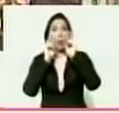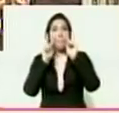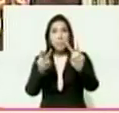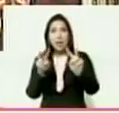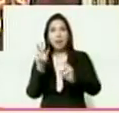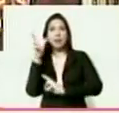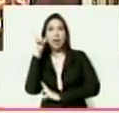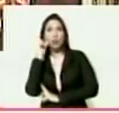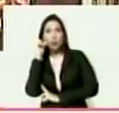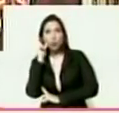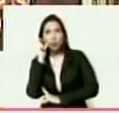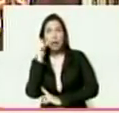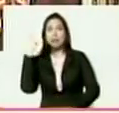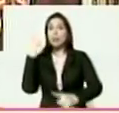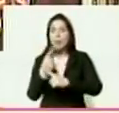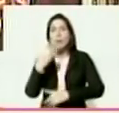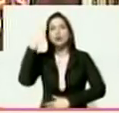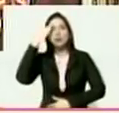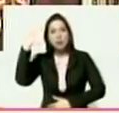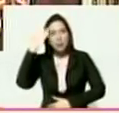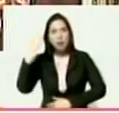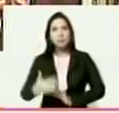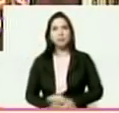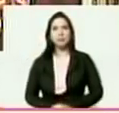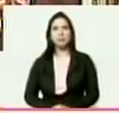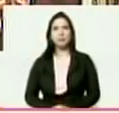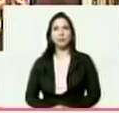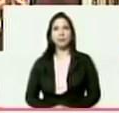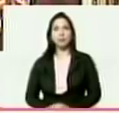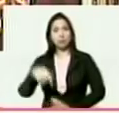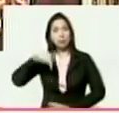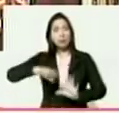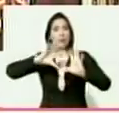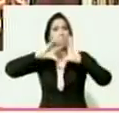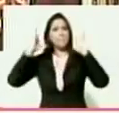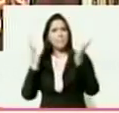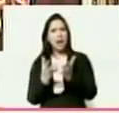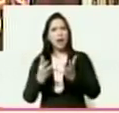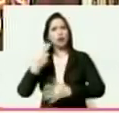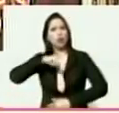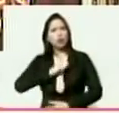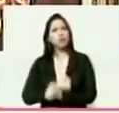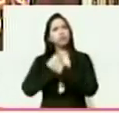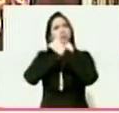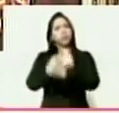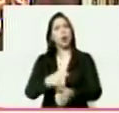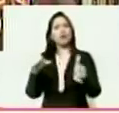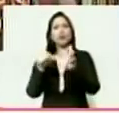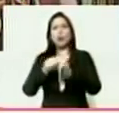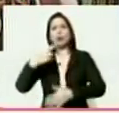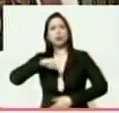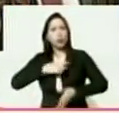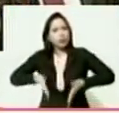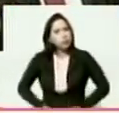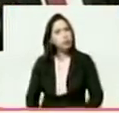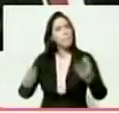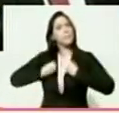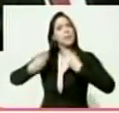escuchan, debemos saber que este planeta que tanto amamos y donde nosotros nacimos y